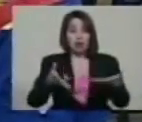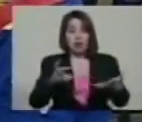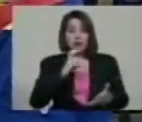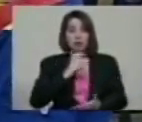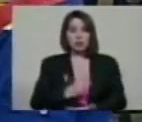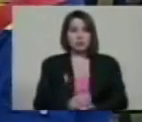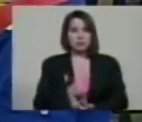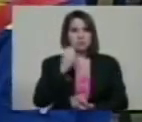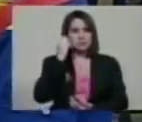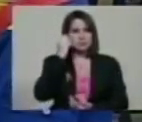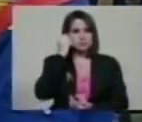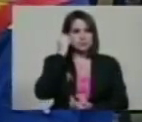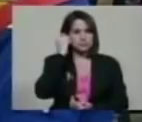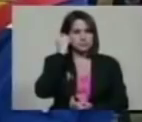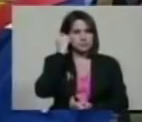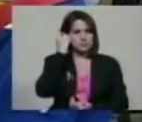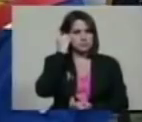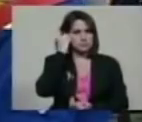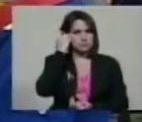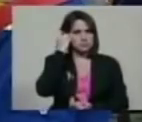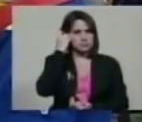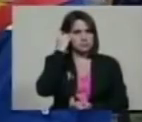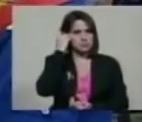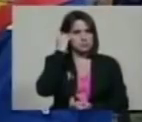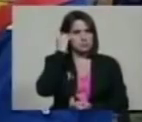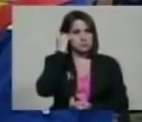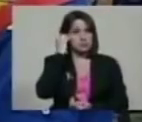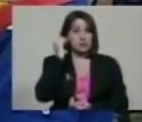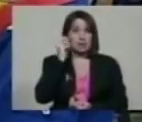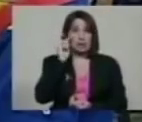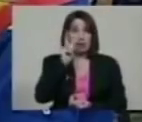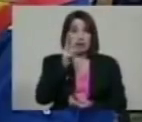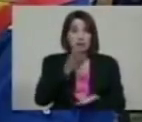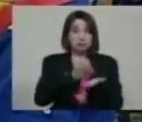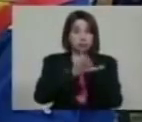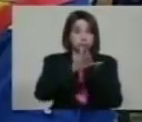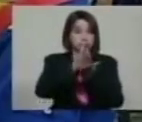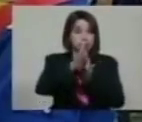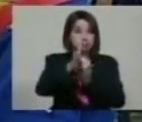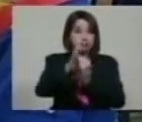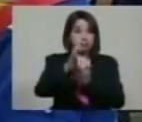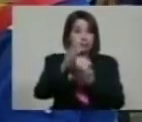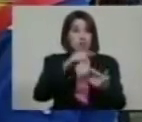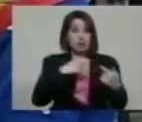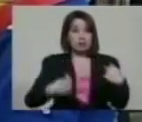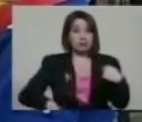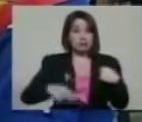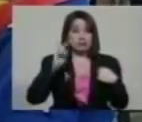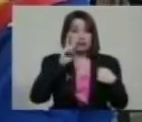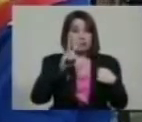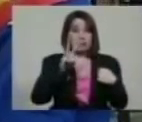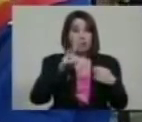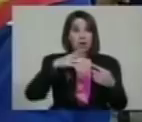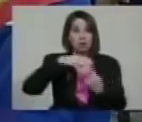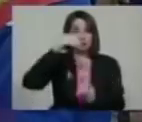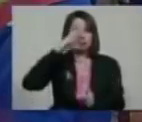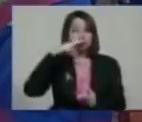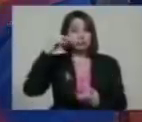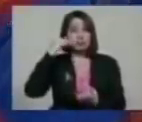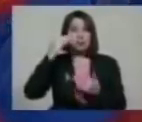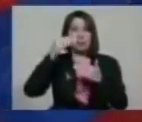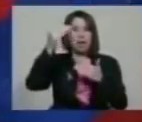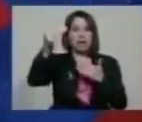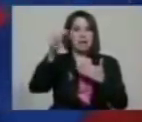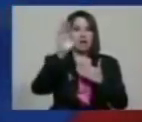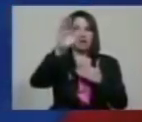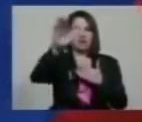Tocó un camino largo. Tienen que ver Tokio, París y más allá. Claro. Ustedes son la generación de oro de